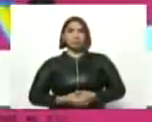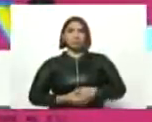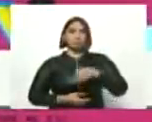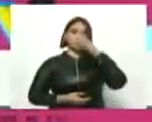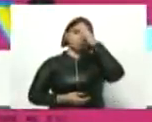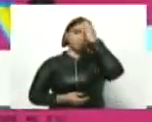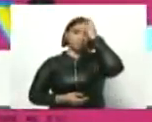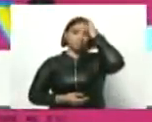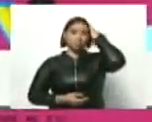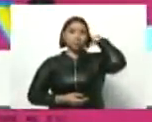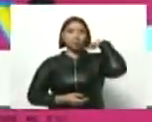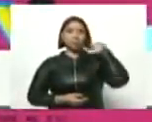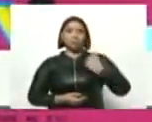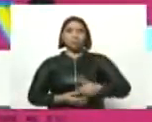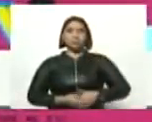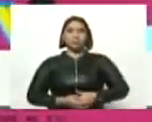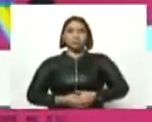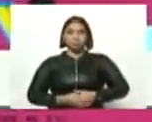Qué bueno.